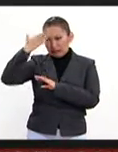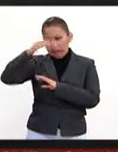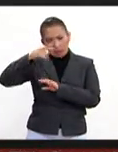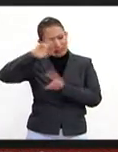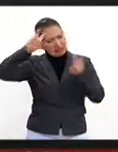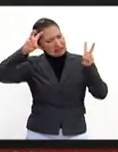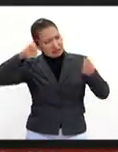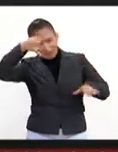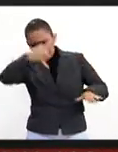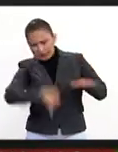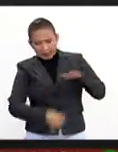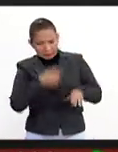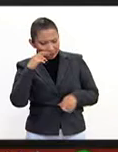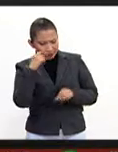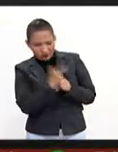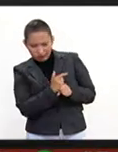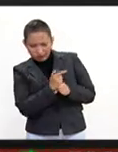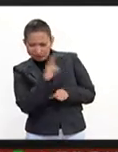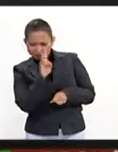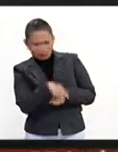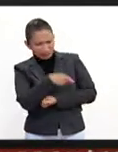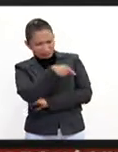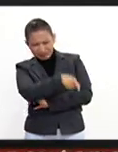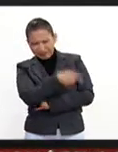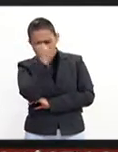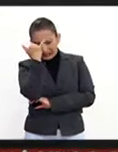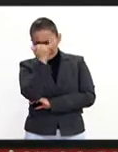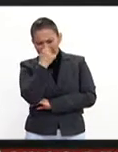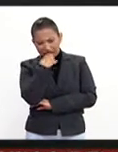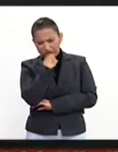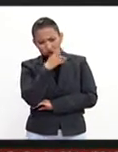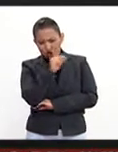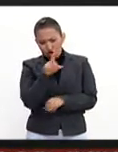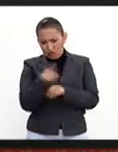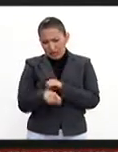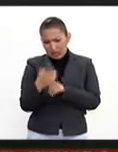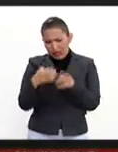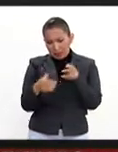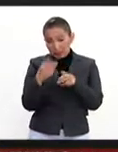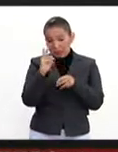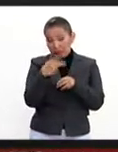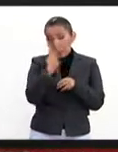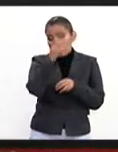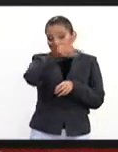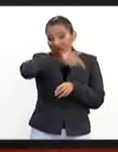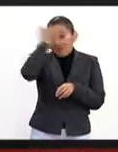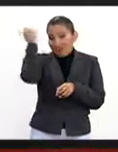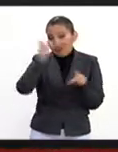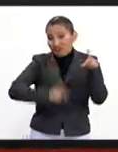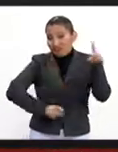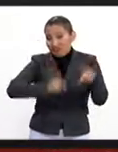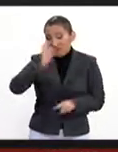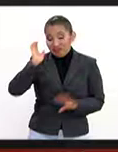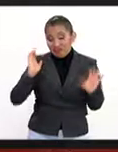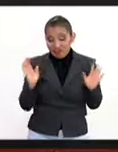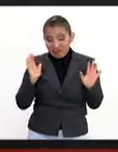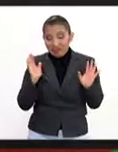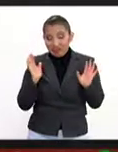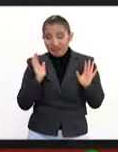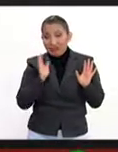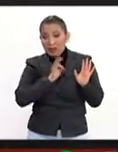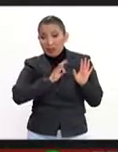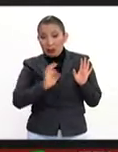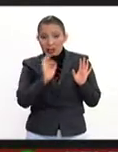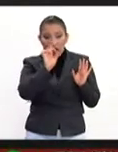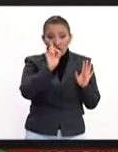en temas económicos, dice, la verdad es que la teoría dice que no va a afectar al comercio, pero no sabemos. No sabemos, puede ser